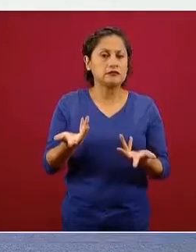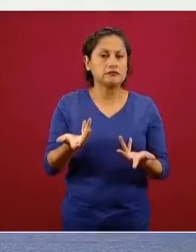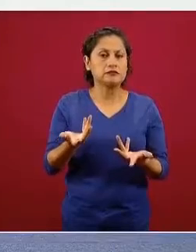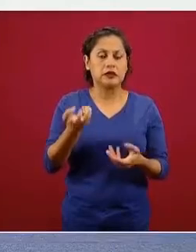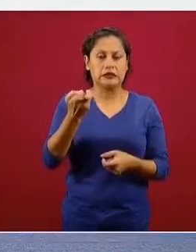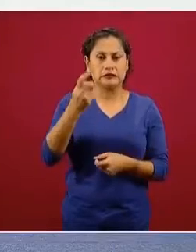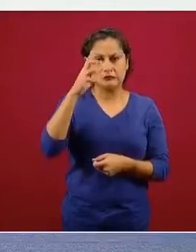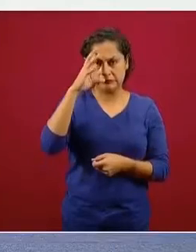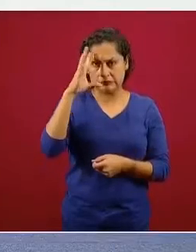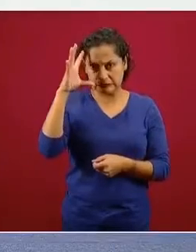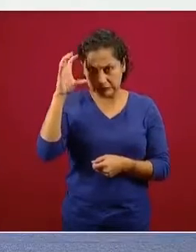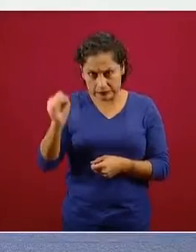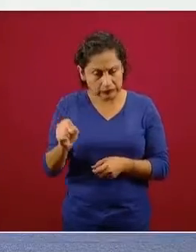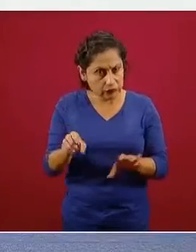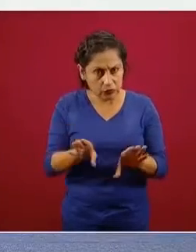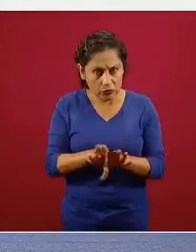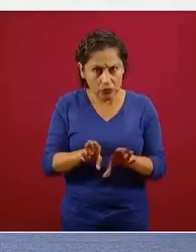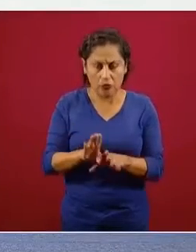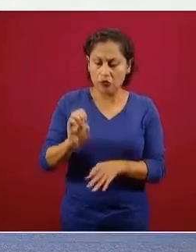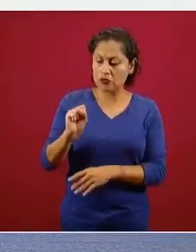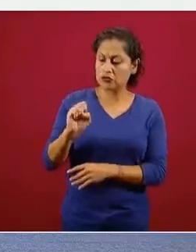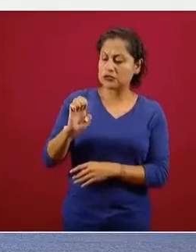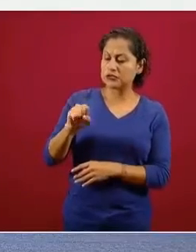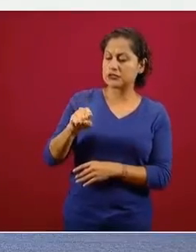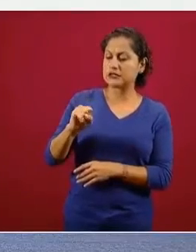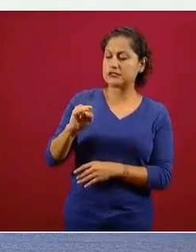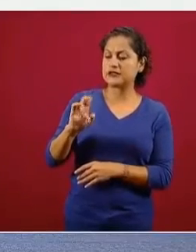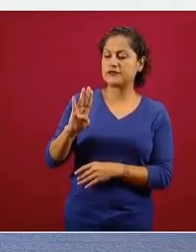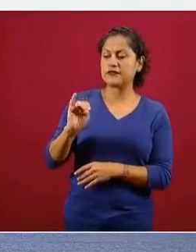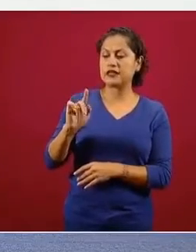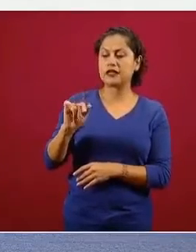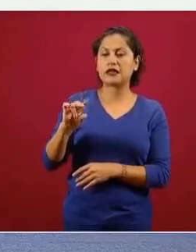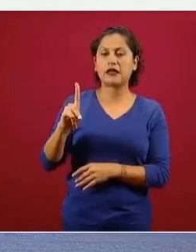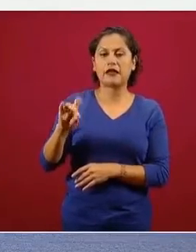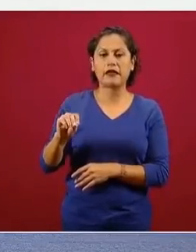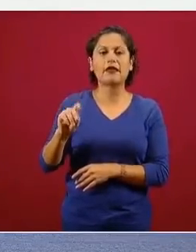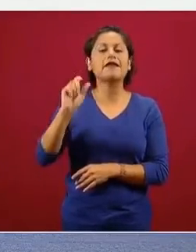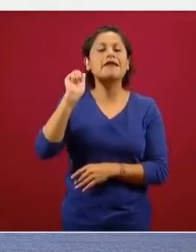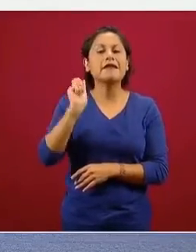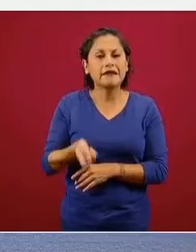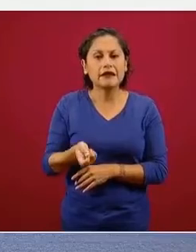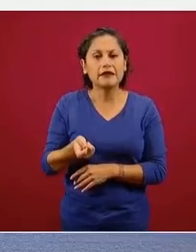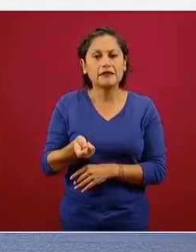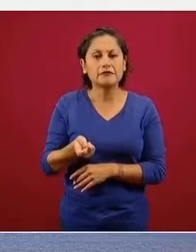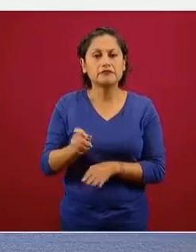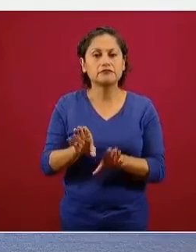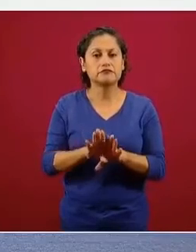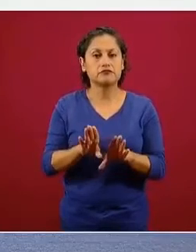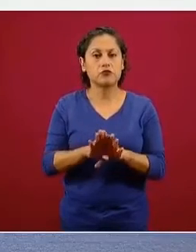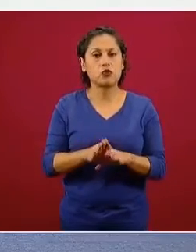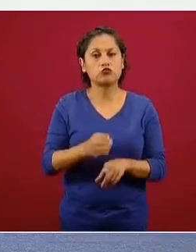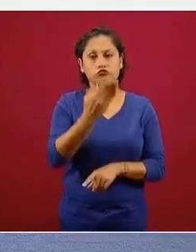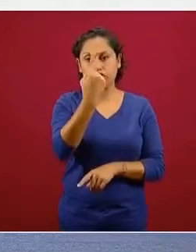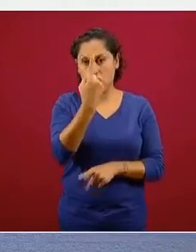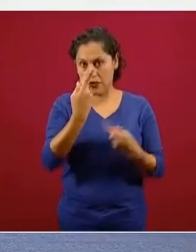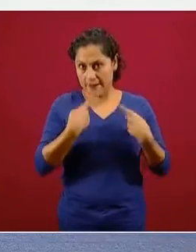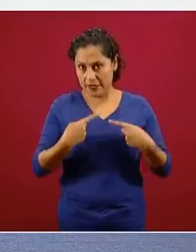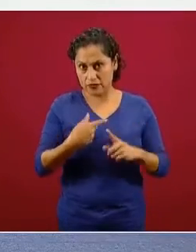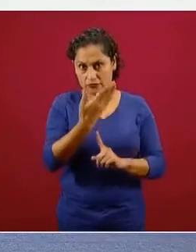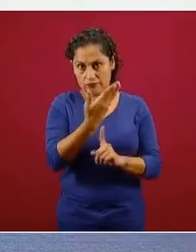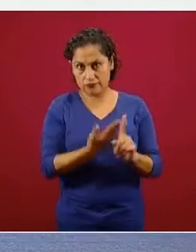este concepto, sensibilidad es la probabilidad de detectar correctamente a una persona que